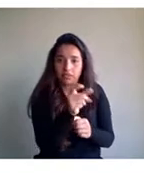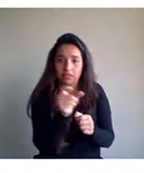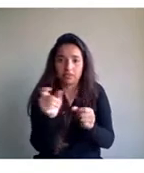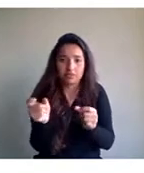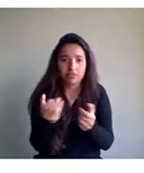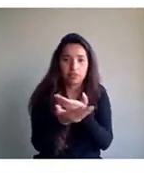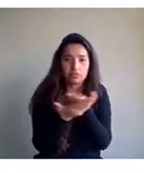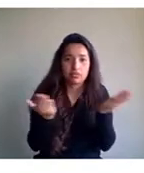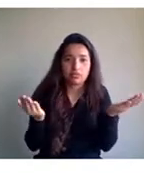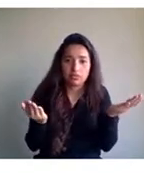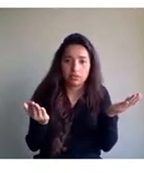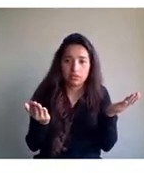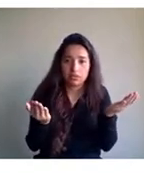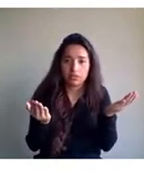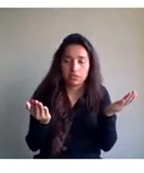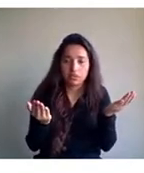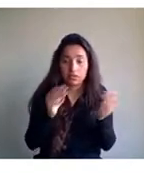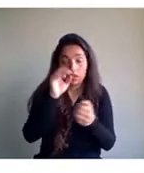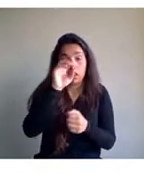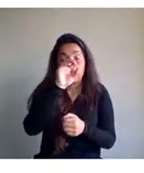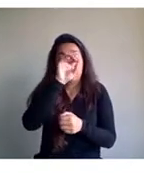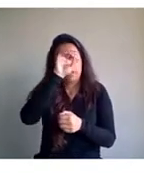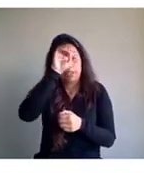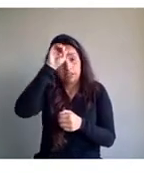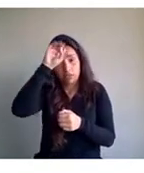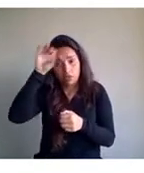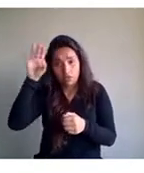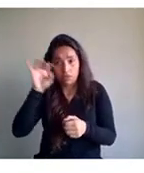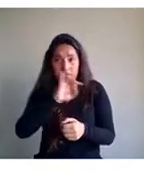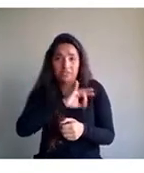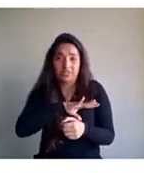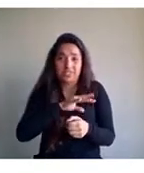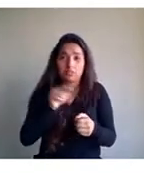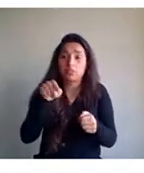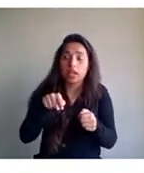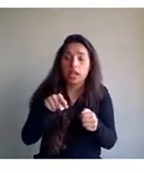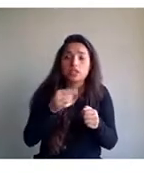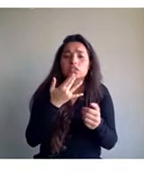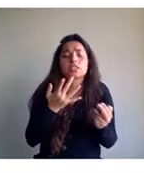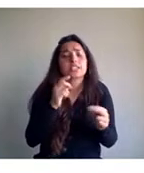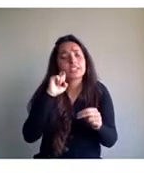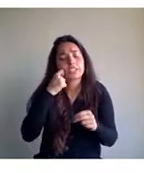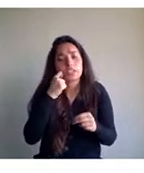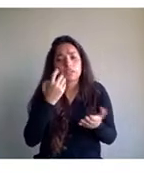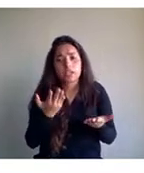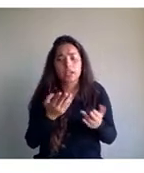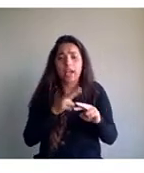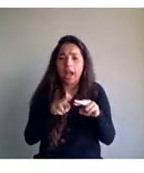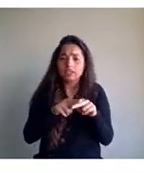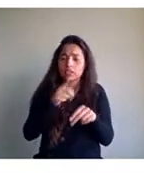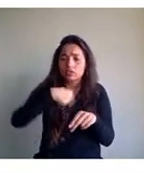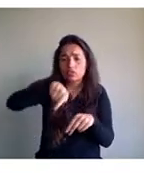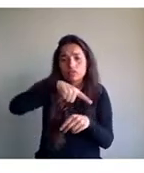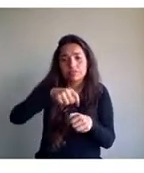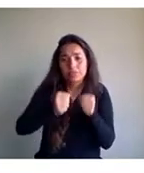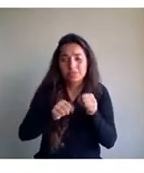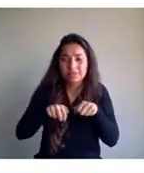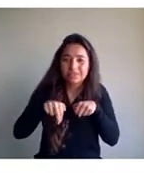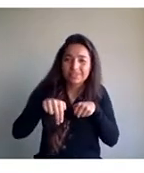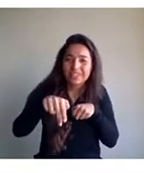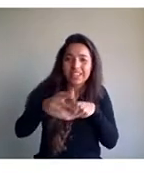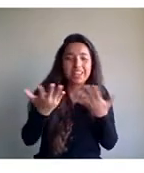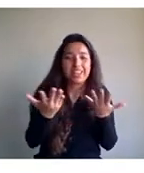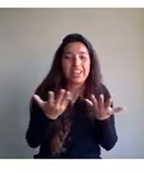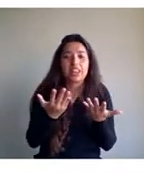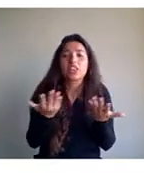porque esto nos permite además caminar en los escenarios globales y preguntadas los regionales de américa latina